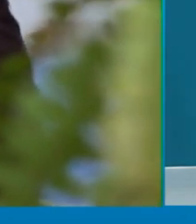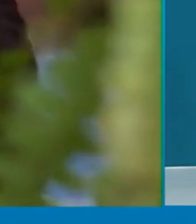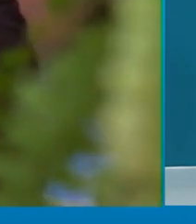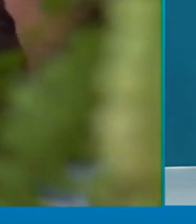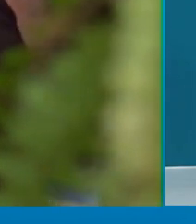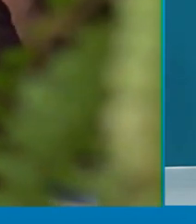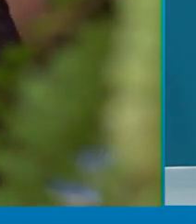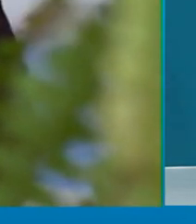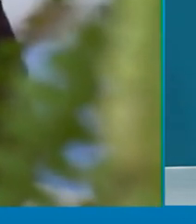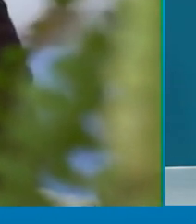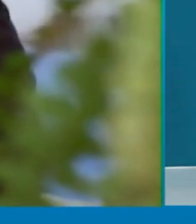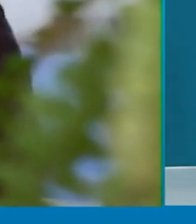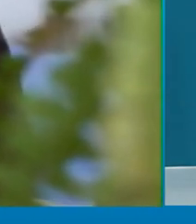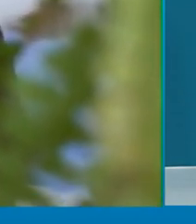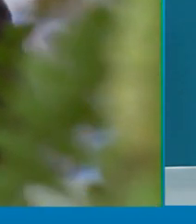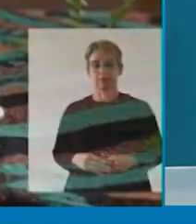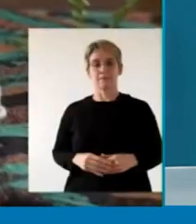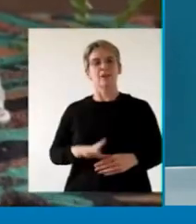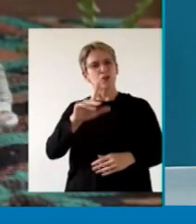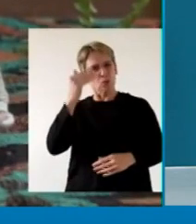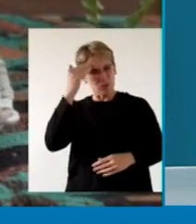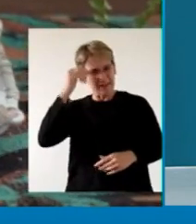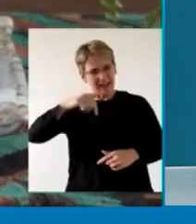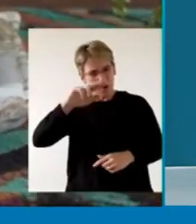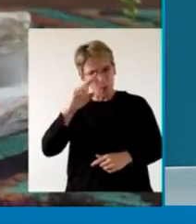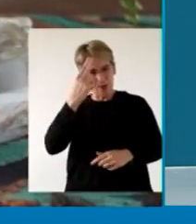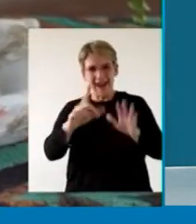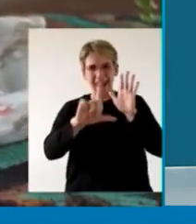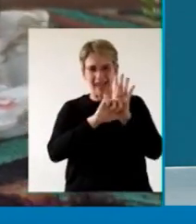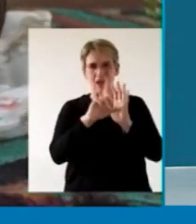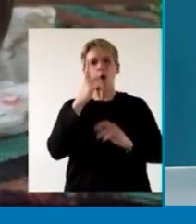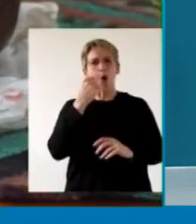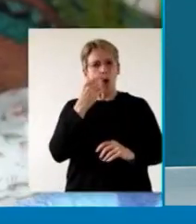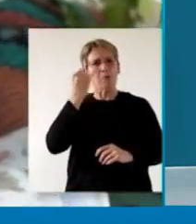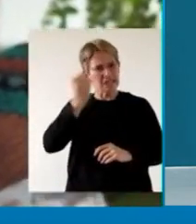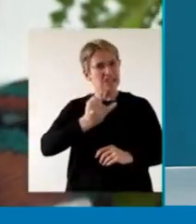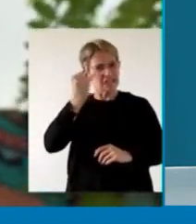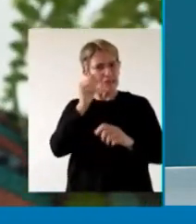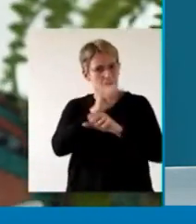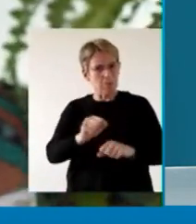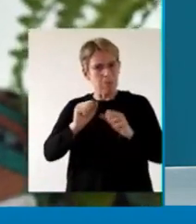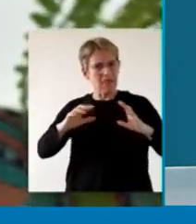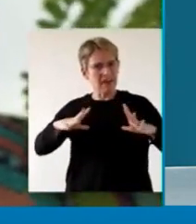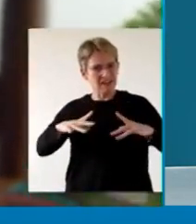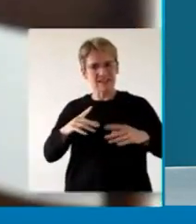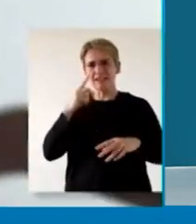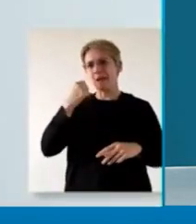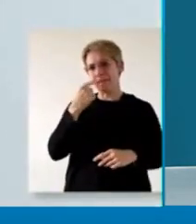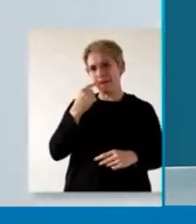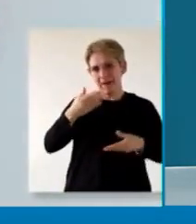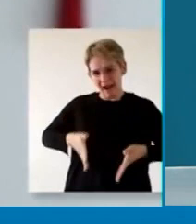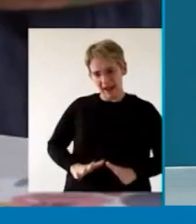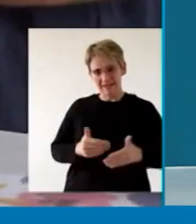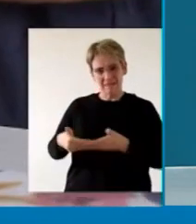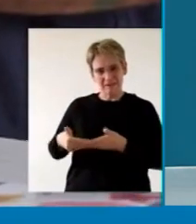población Mira eso que es la dependencia severa y que tenemos más de 6,000 personas atendidas a través del cuidado